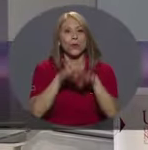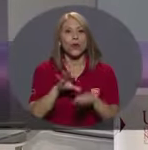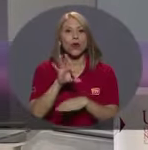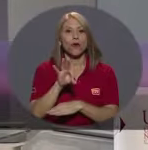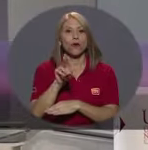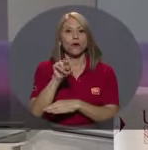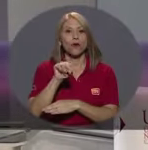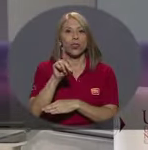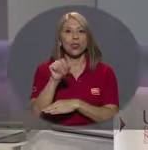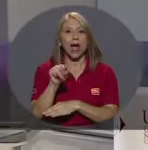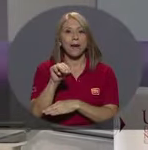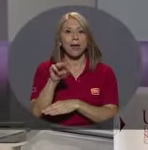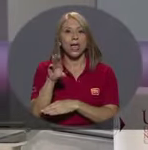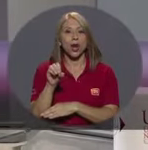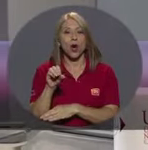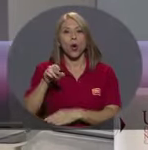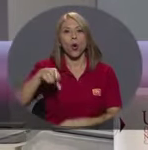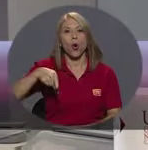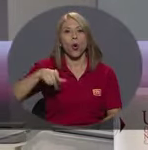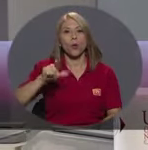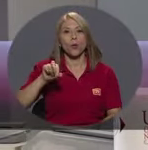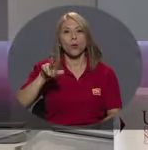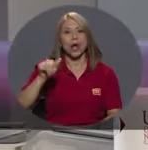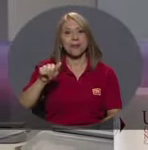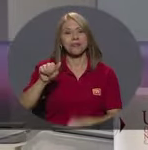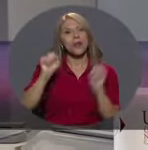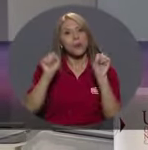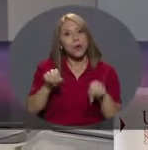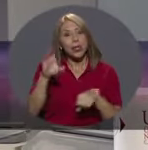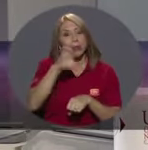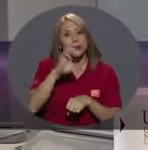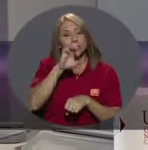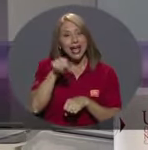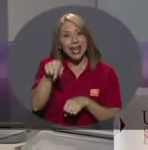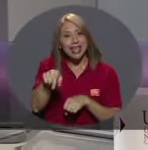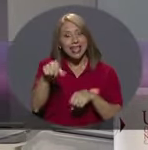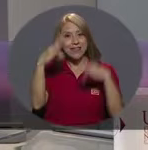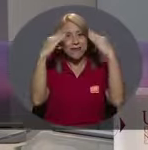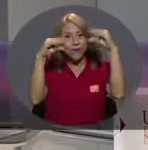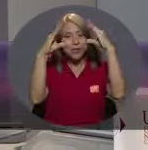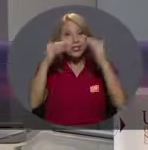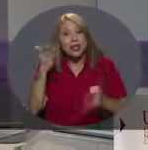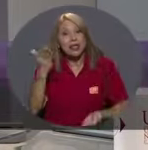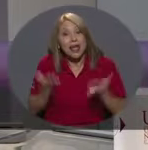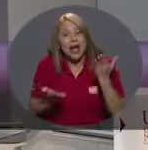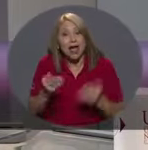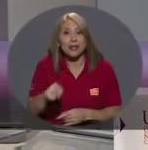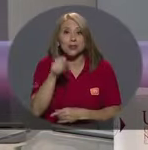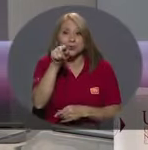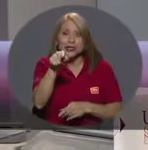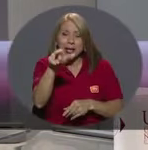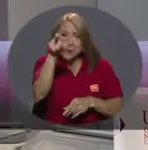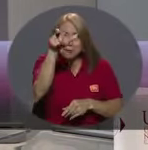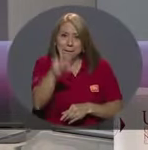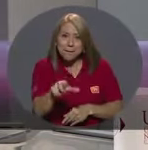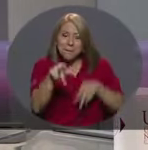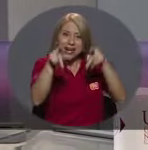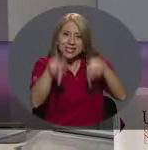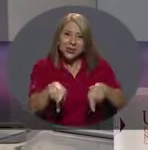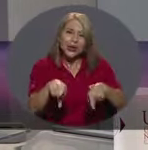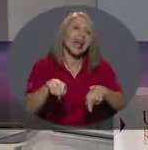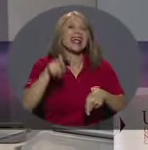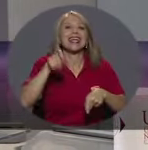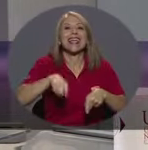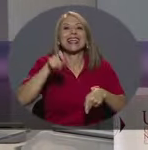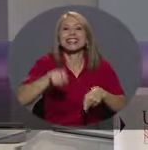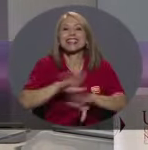de Fundameco Plura. No dude en buscar ahí información, porque definitivamente tal vez usted pueda ser esa persona que necesita a